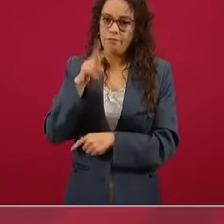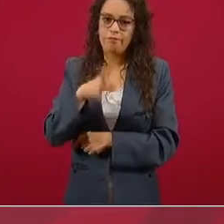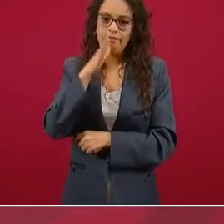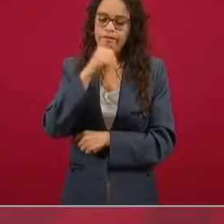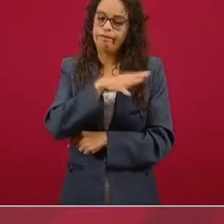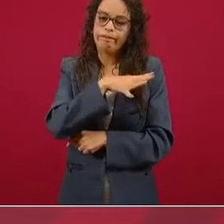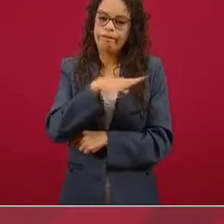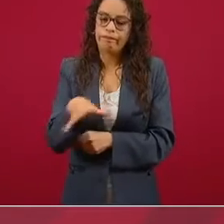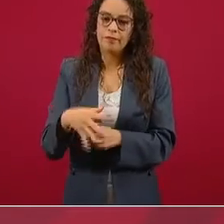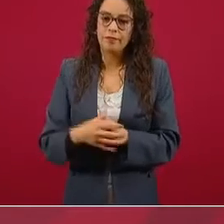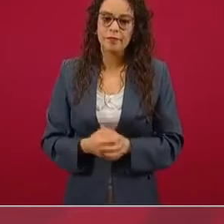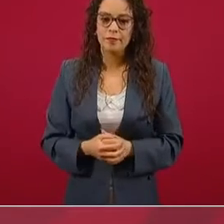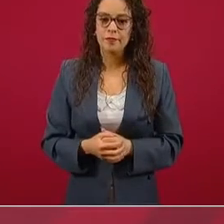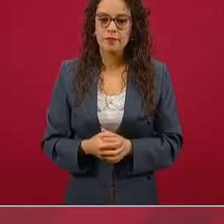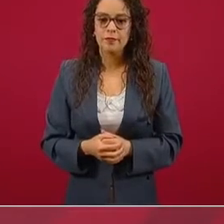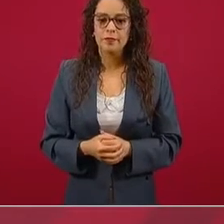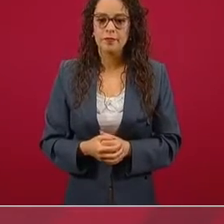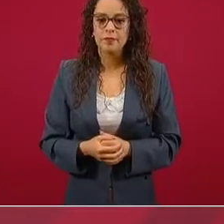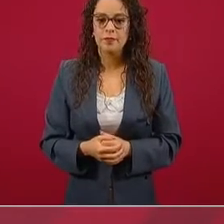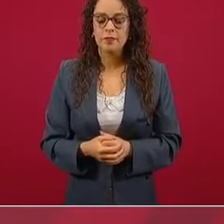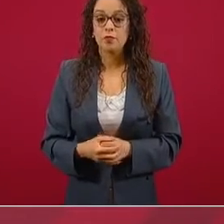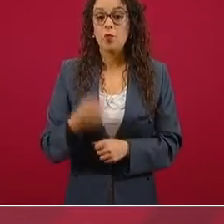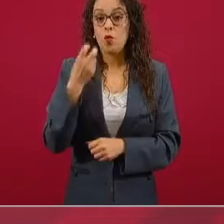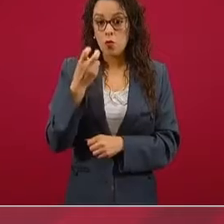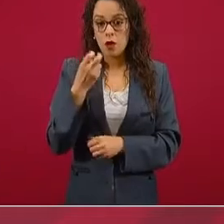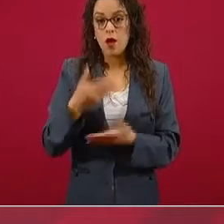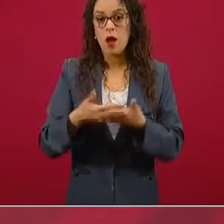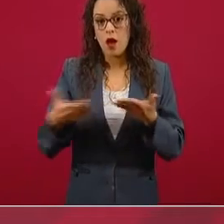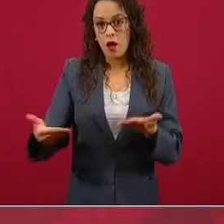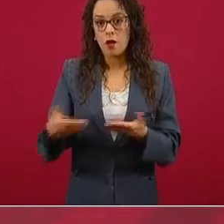y se va a invertir para tener